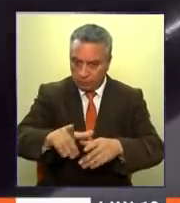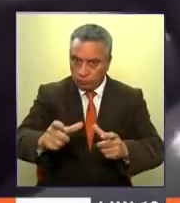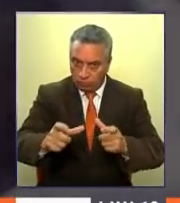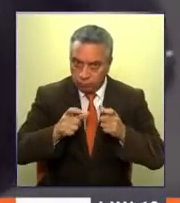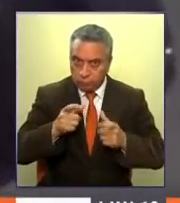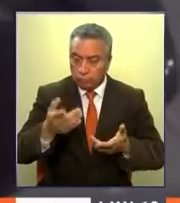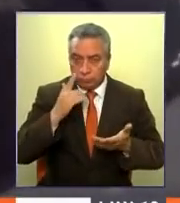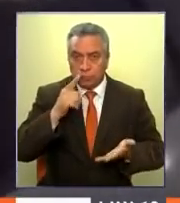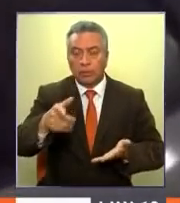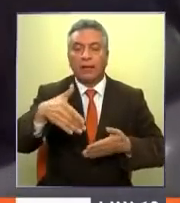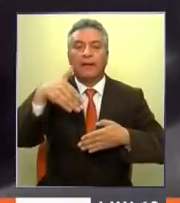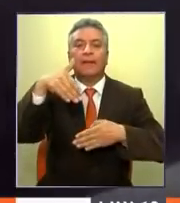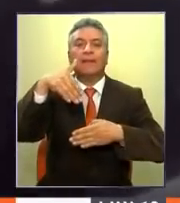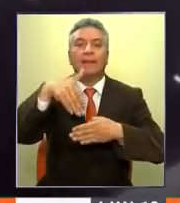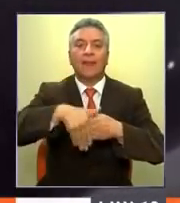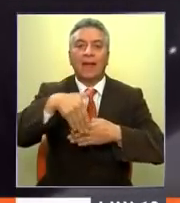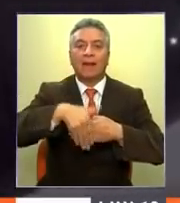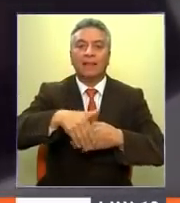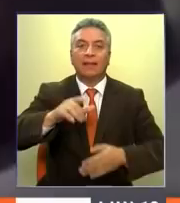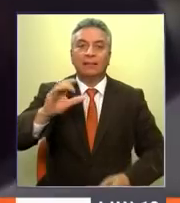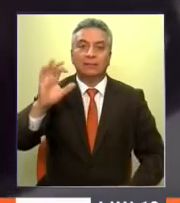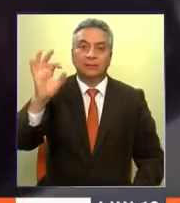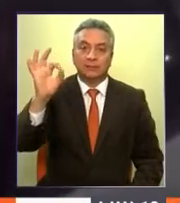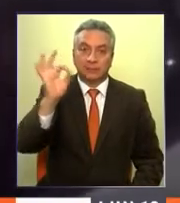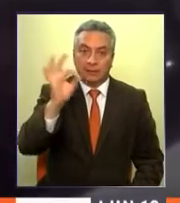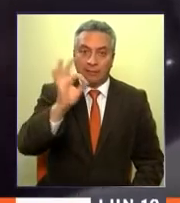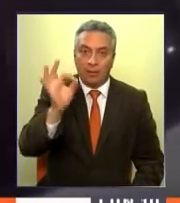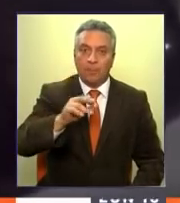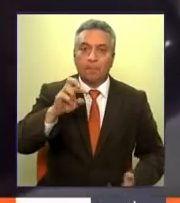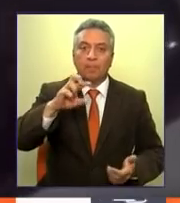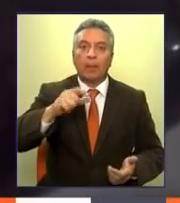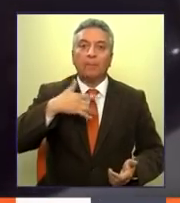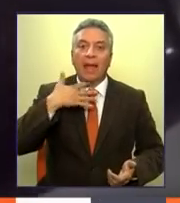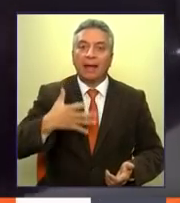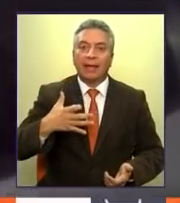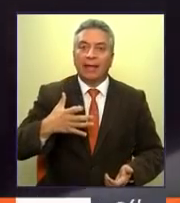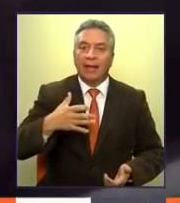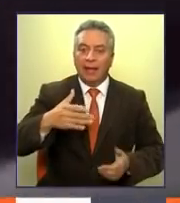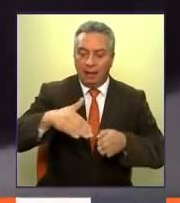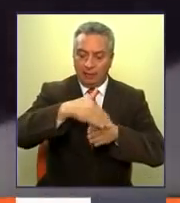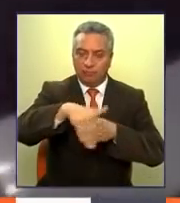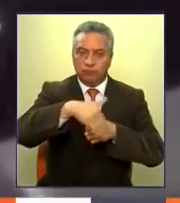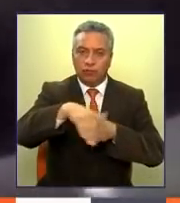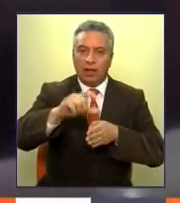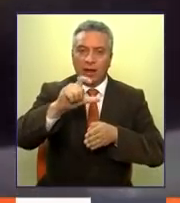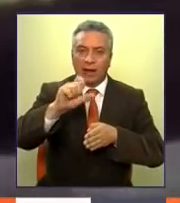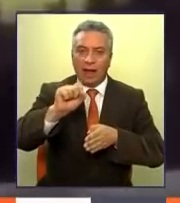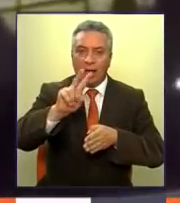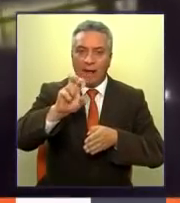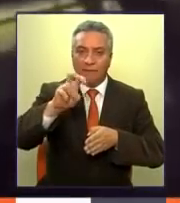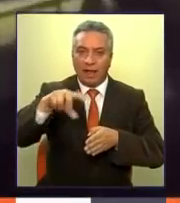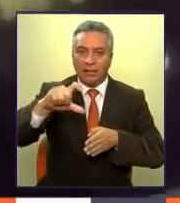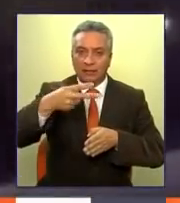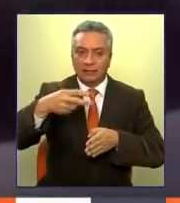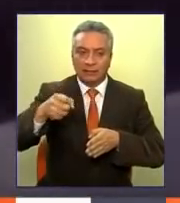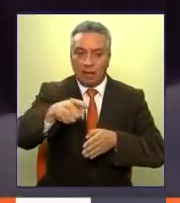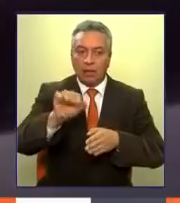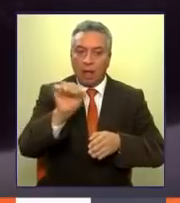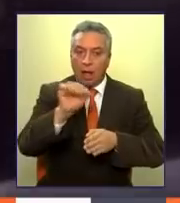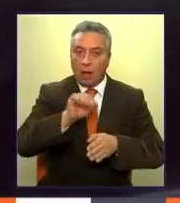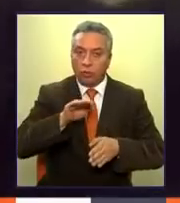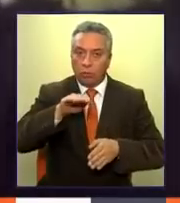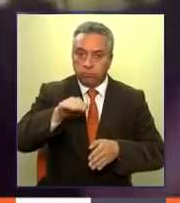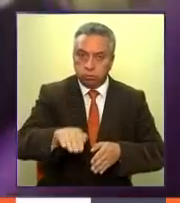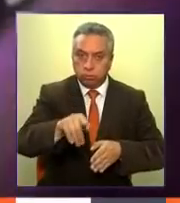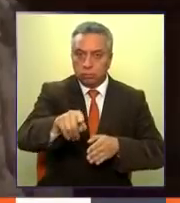ocurrió la tarde del sábado en el estacionamiento público del Parque Costero Cabancha, lugar donde el diputado asegura que detuvo su auto para tomar